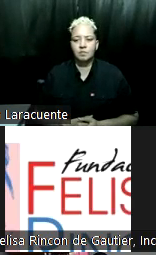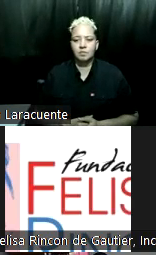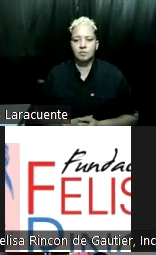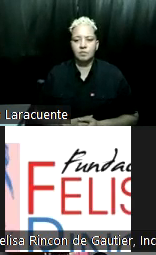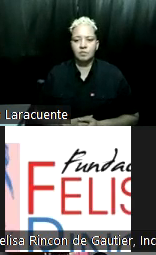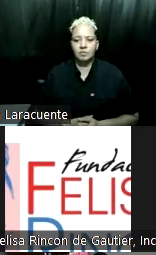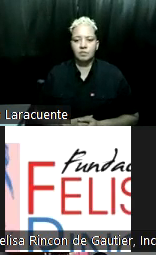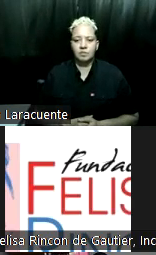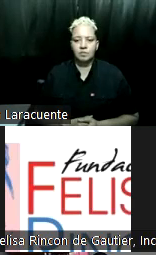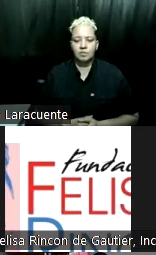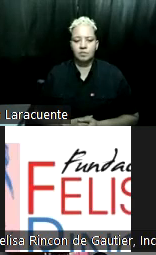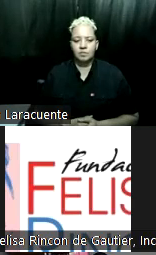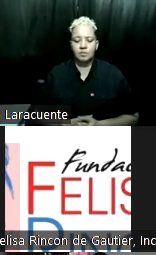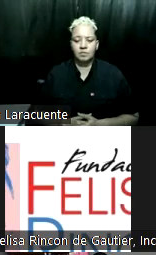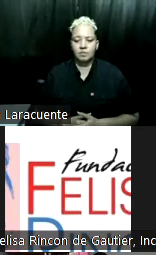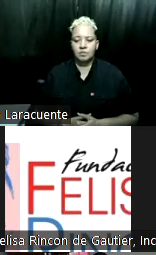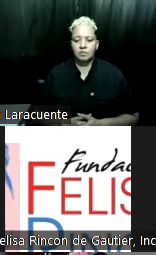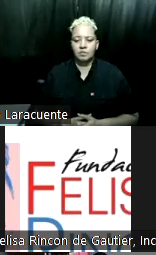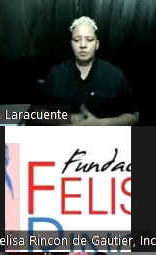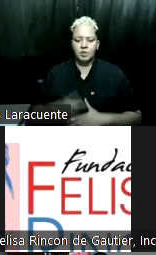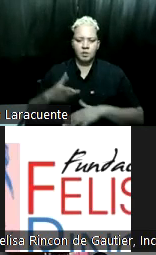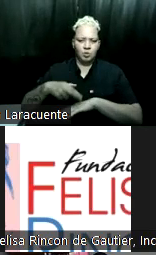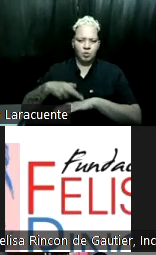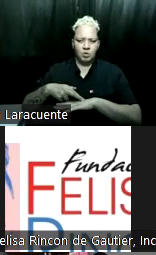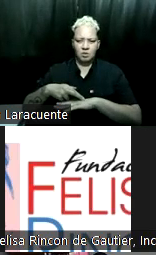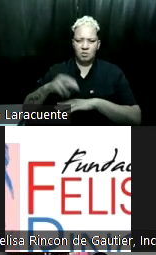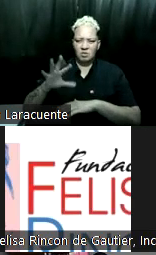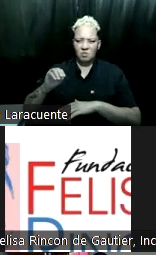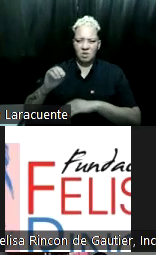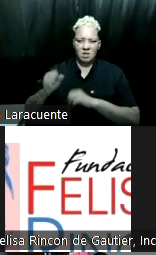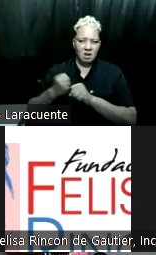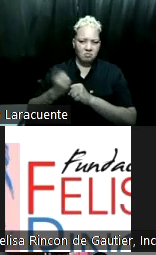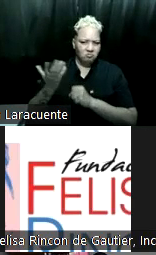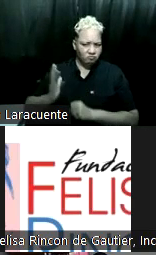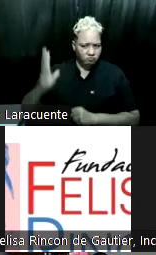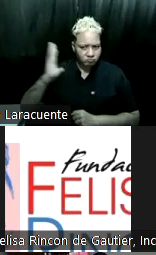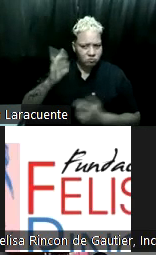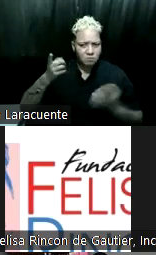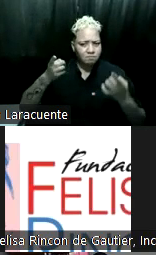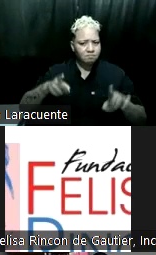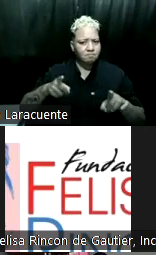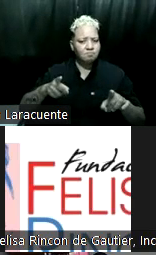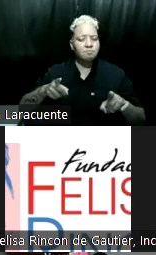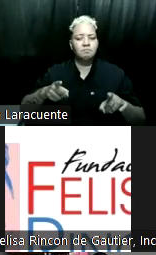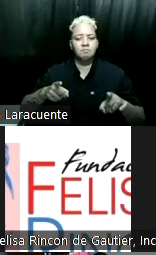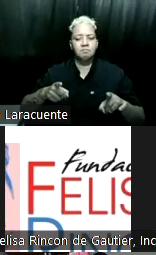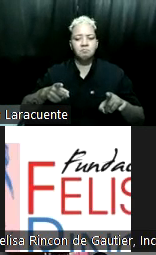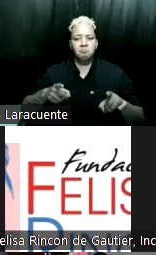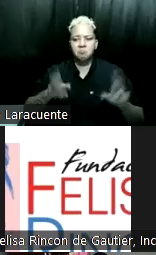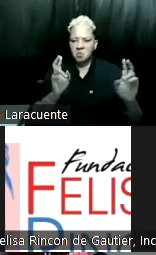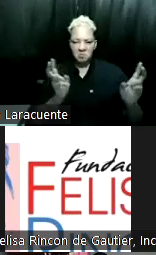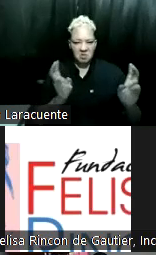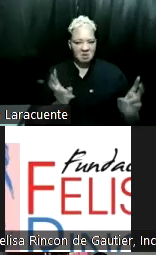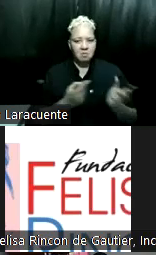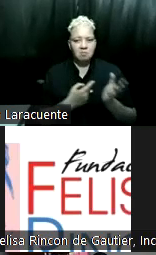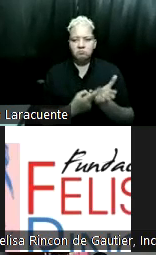El Puerto Rico de hace 50 años. ¿Qué pasaba en ese Puerto Rico? ¿De qué se hablaba,